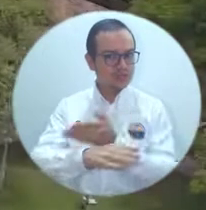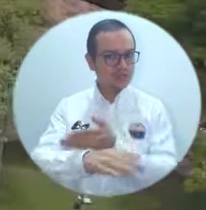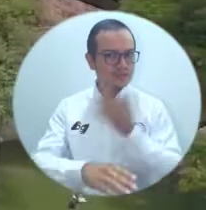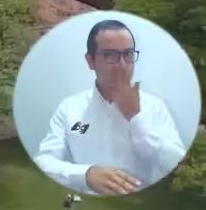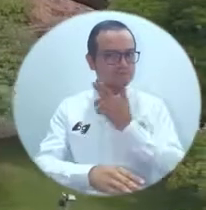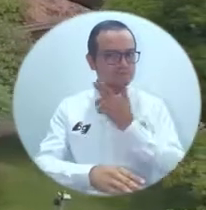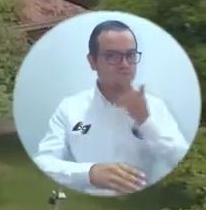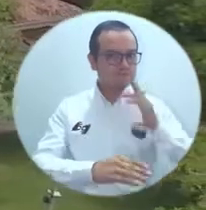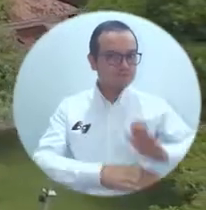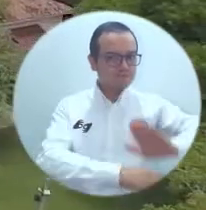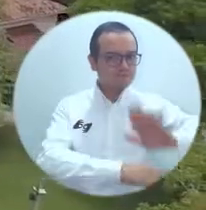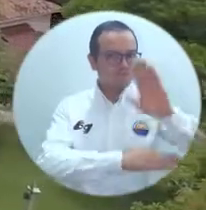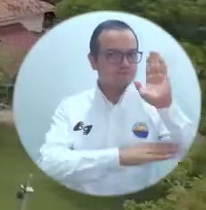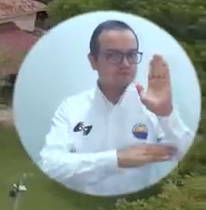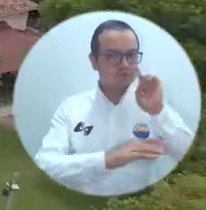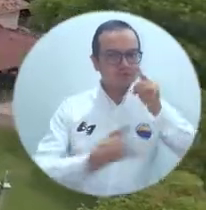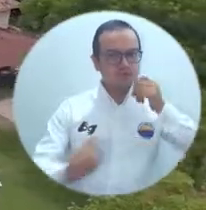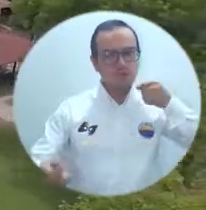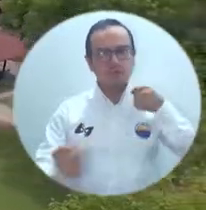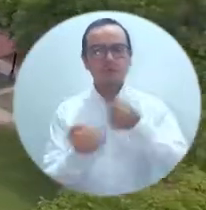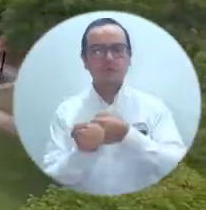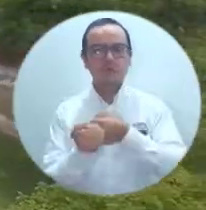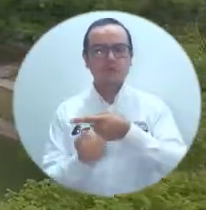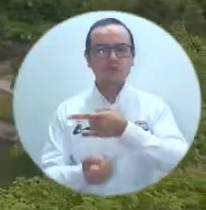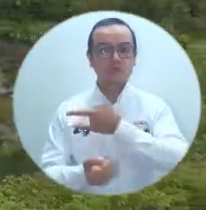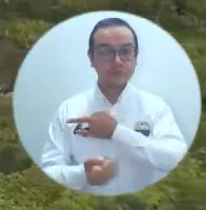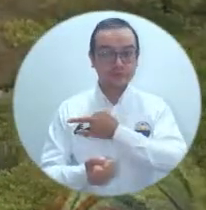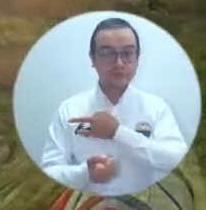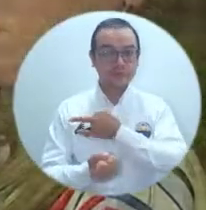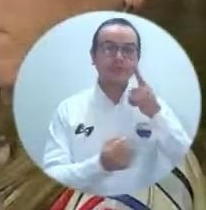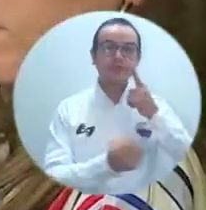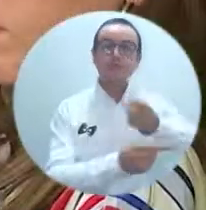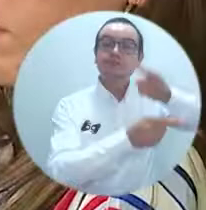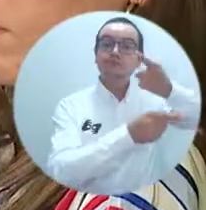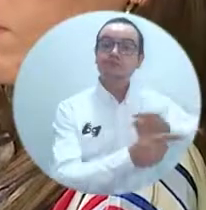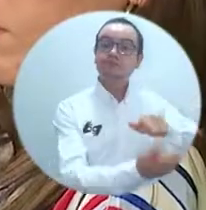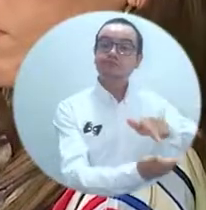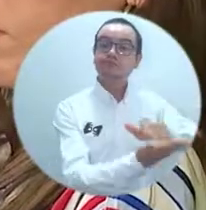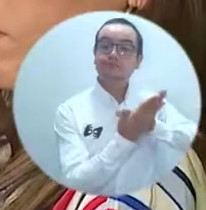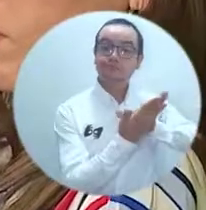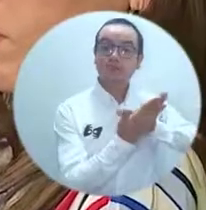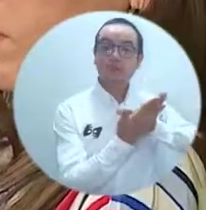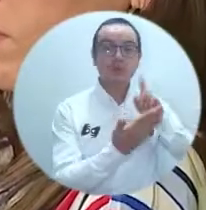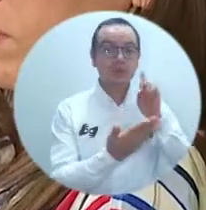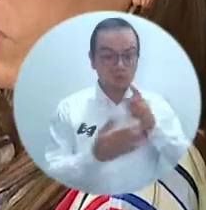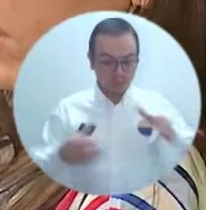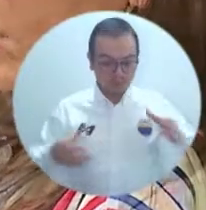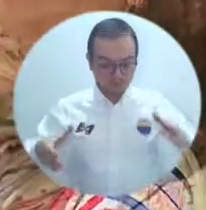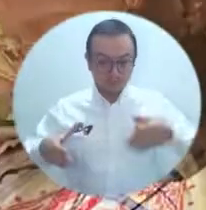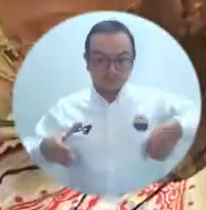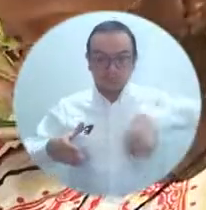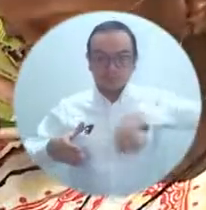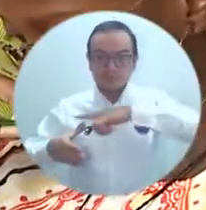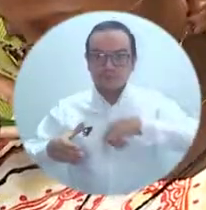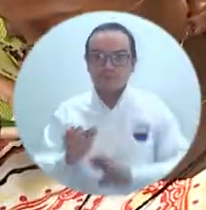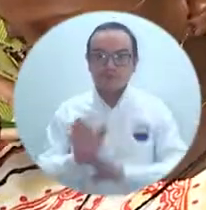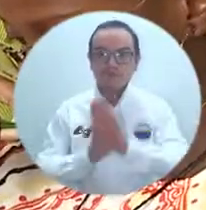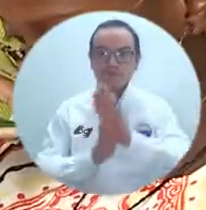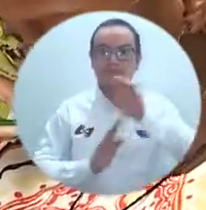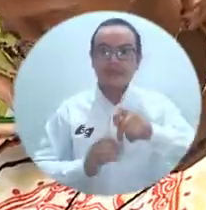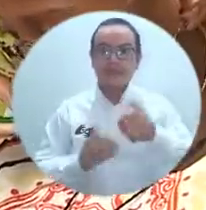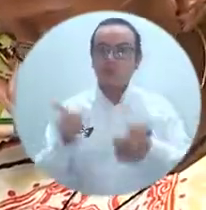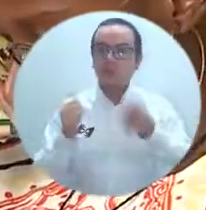y honren su compromiso con la educación superior, teniendo en cuenta que para que un territorio se desarrolle,